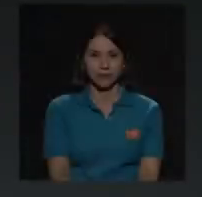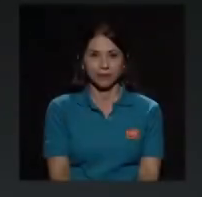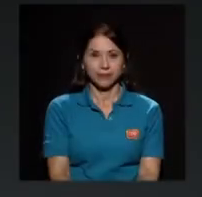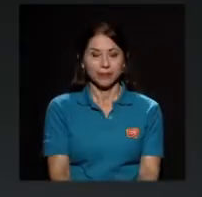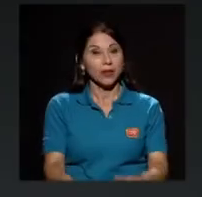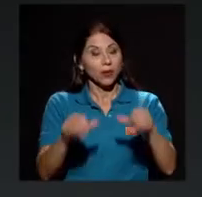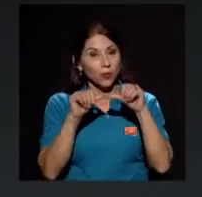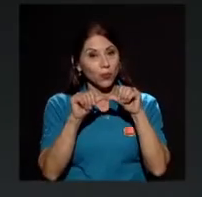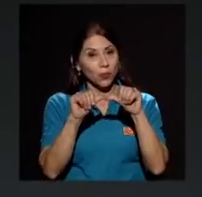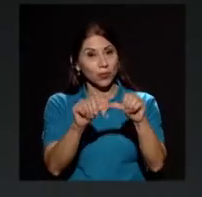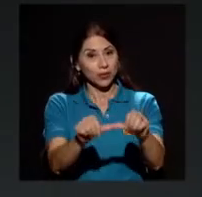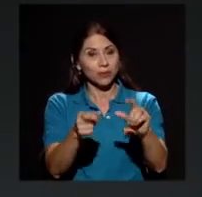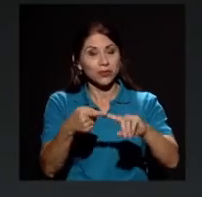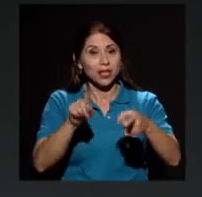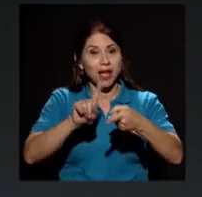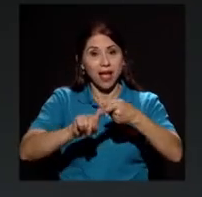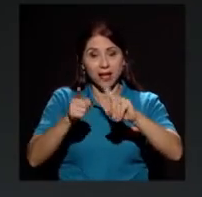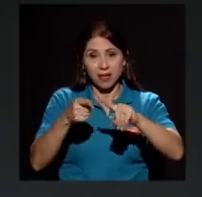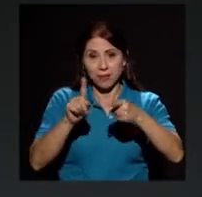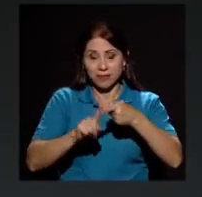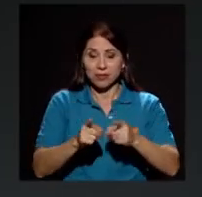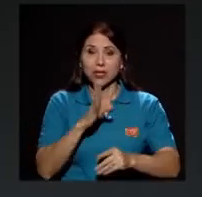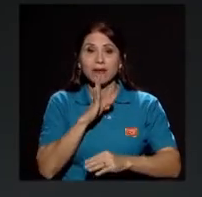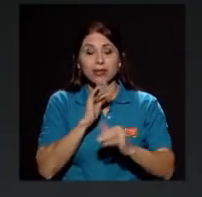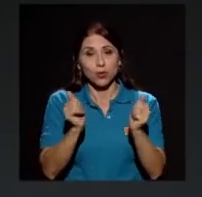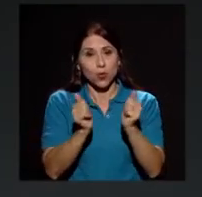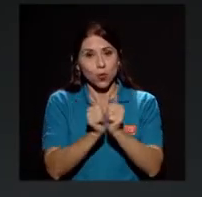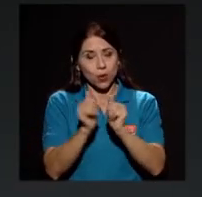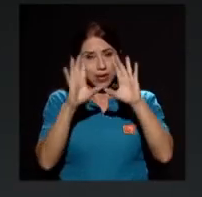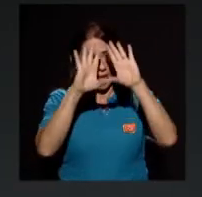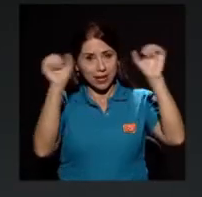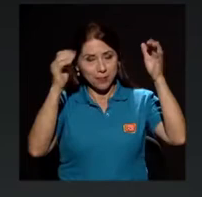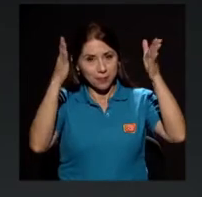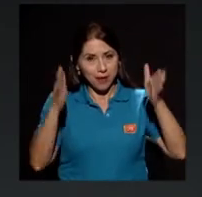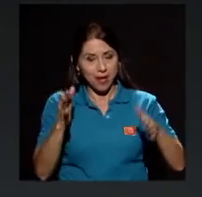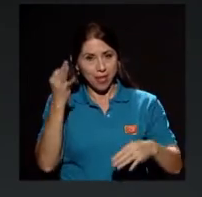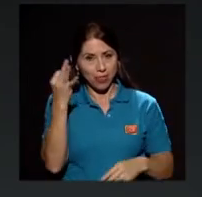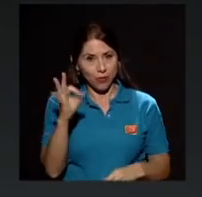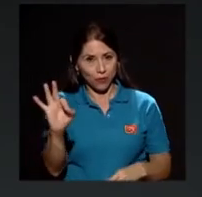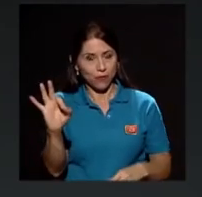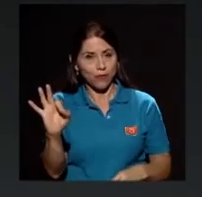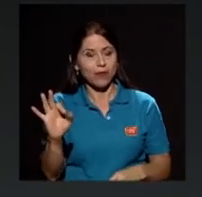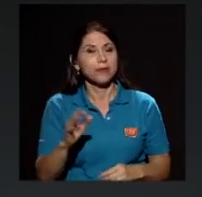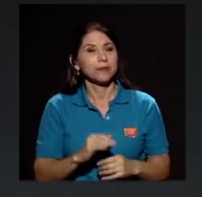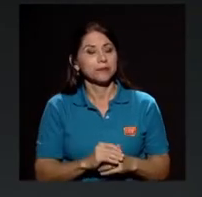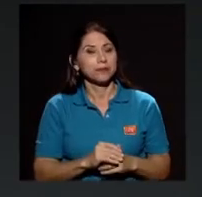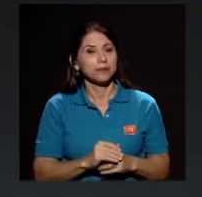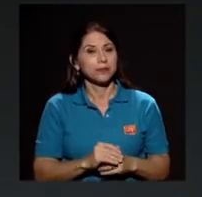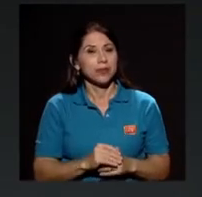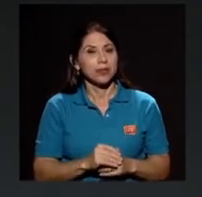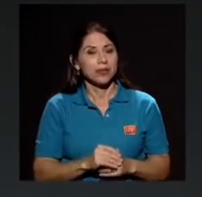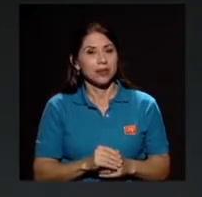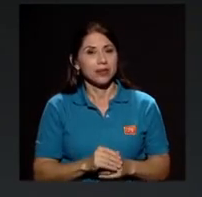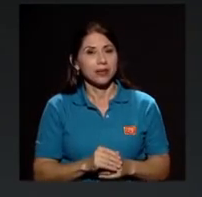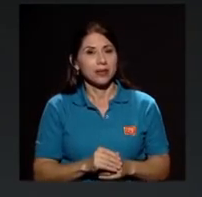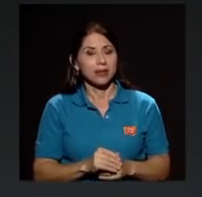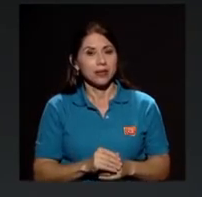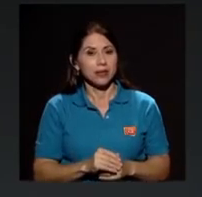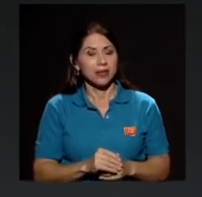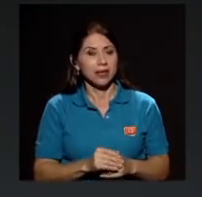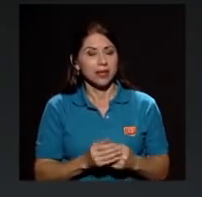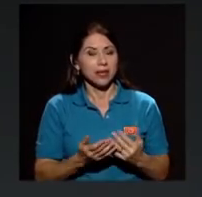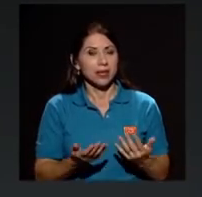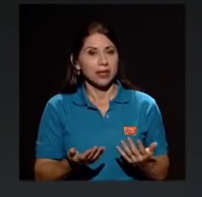continuamos amigas amigos conversando con el señor embajador y la